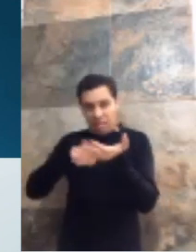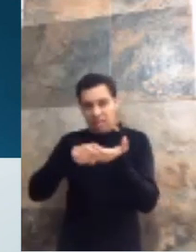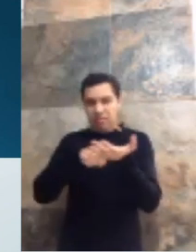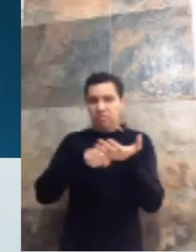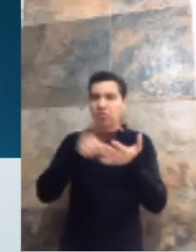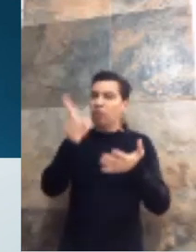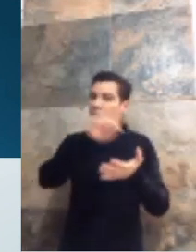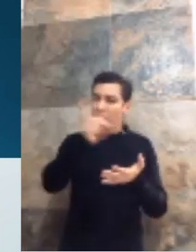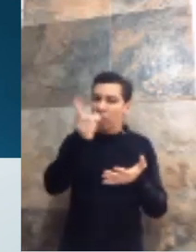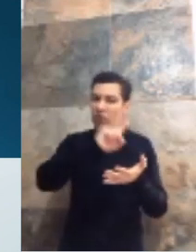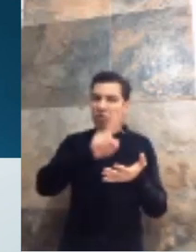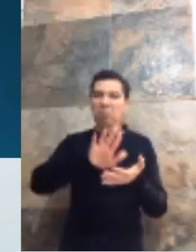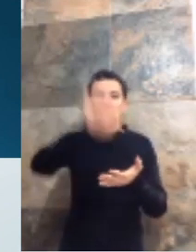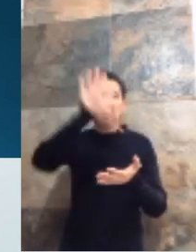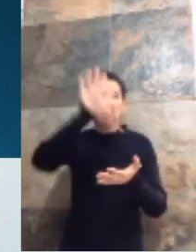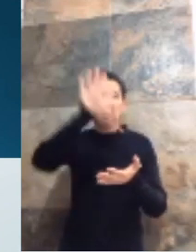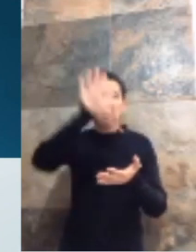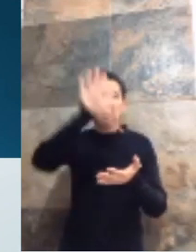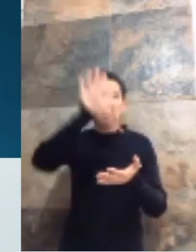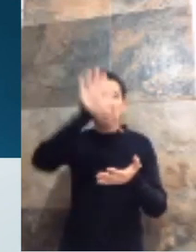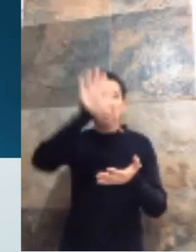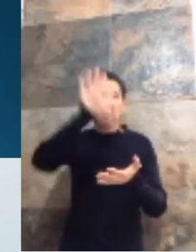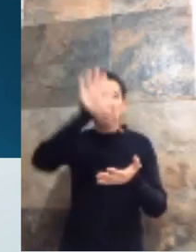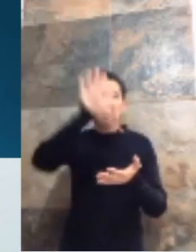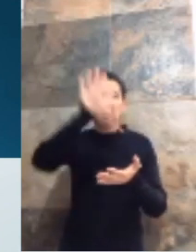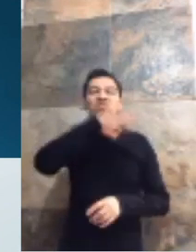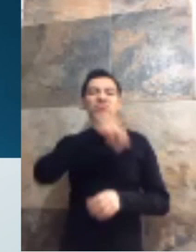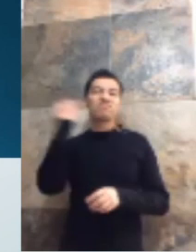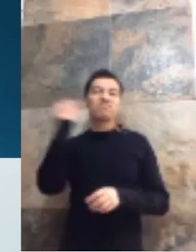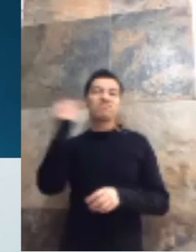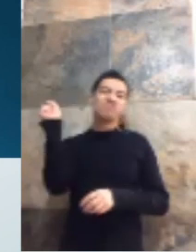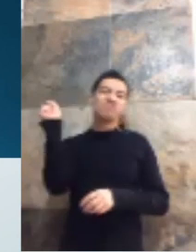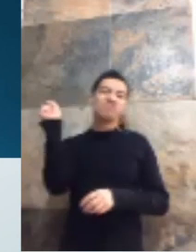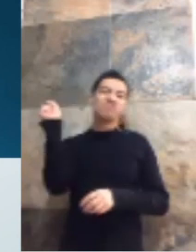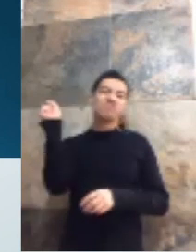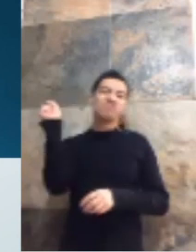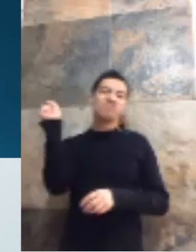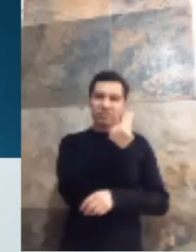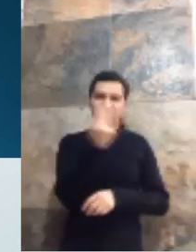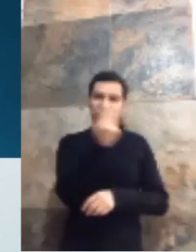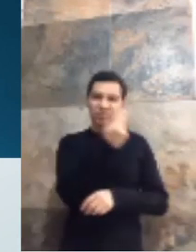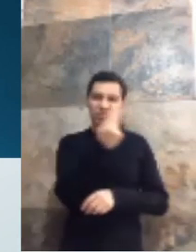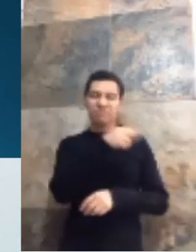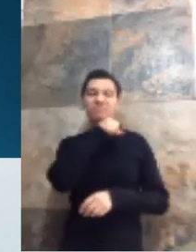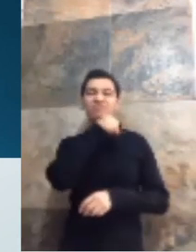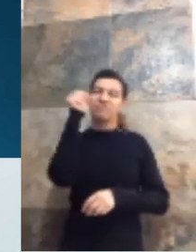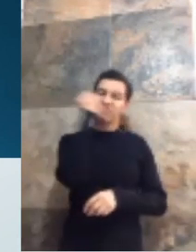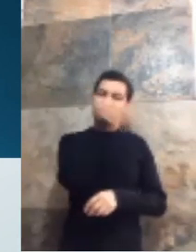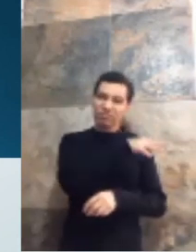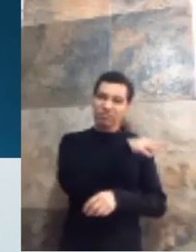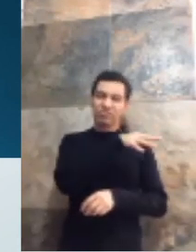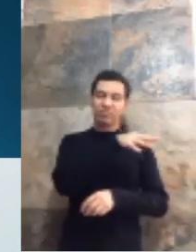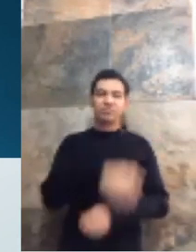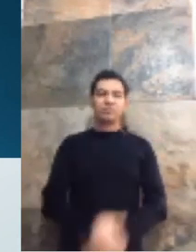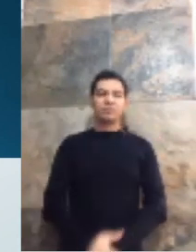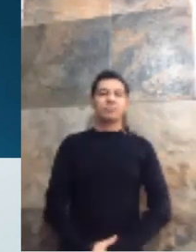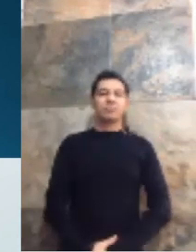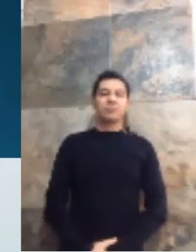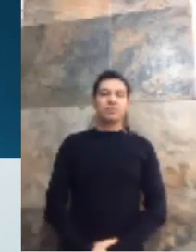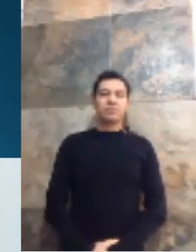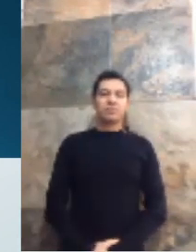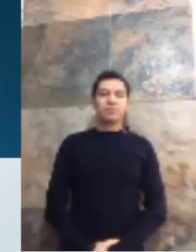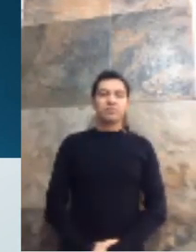basura. Y la persona no tiene la posibilidad, si no se pone a examinar en orden lo que está viendo en